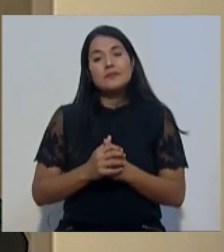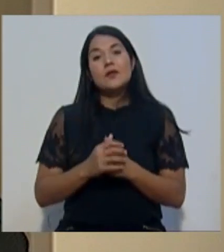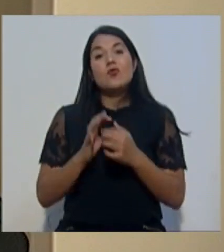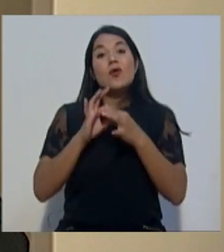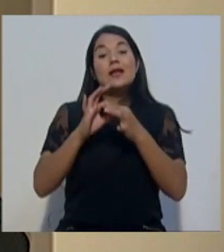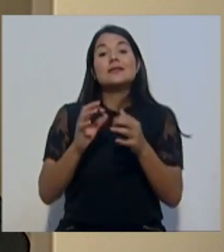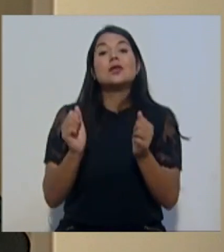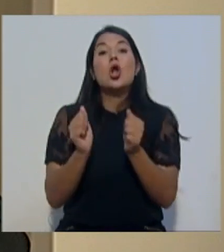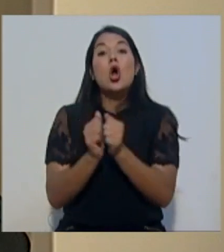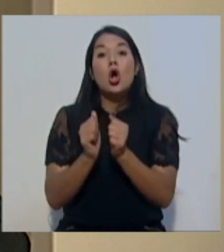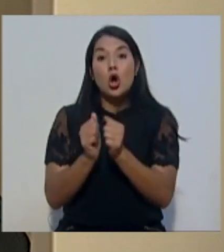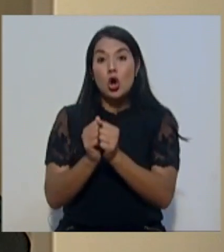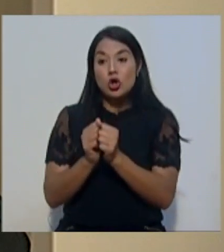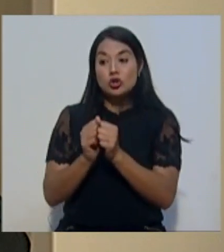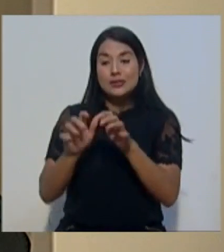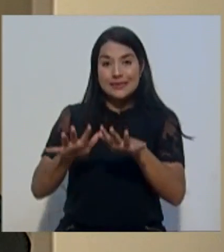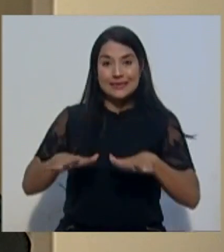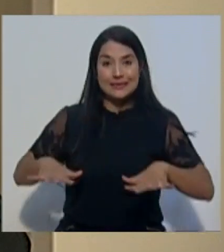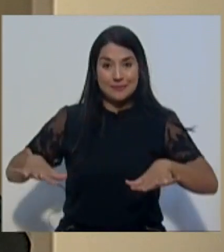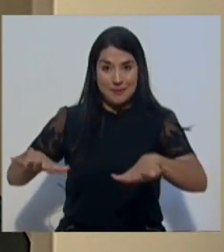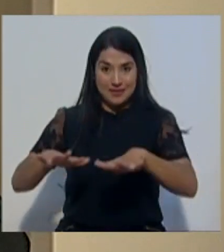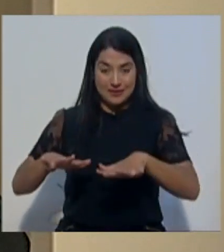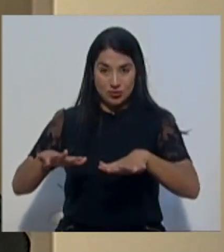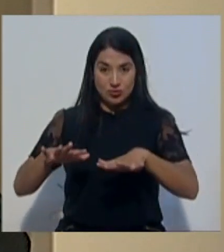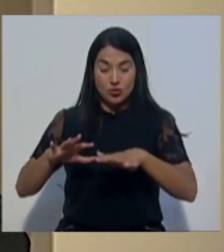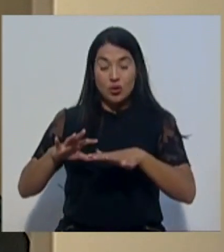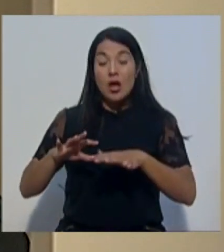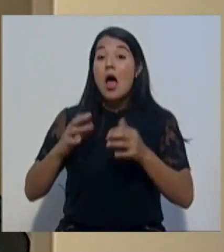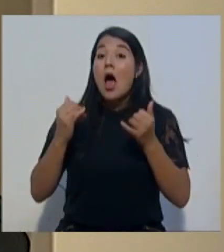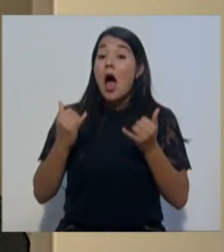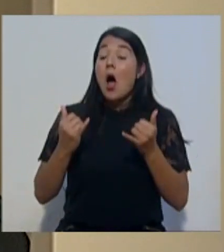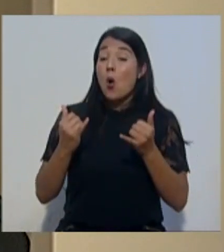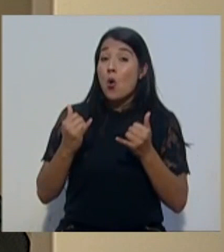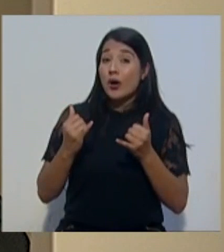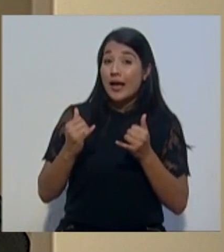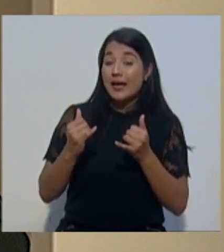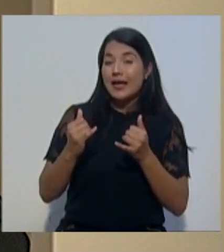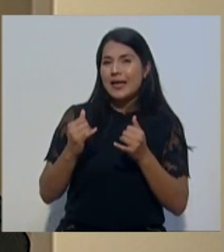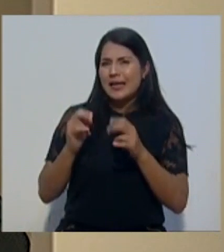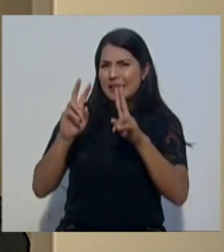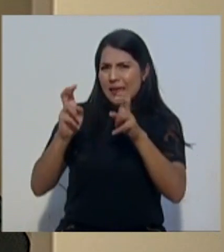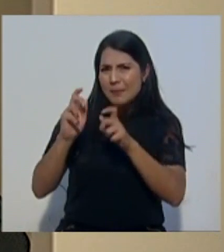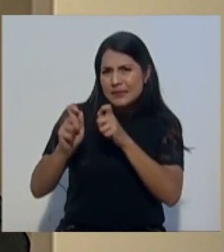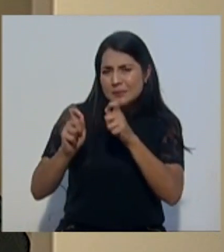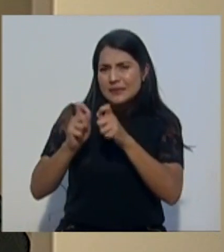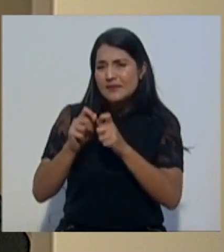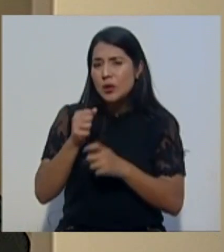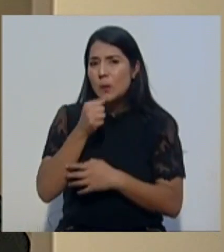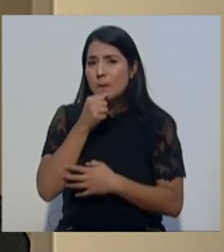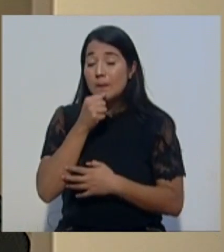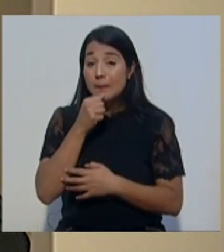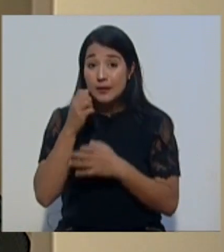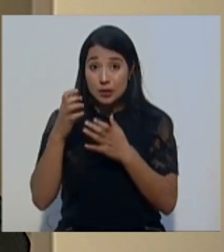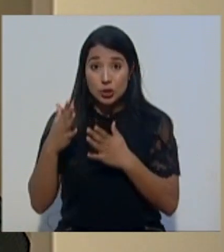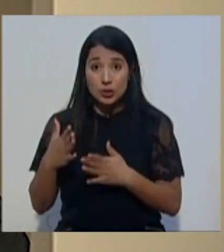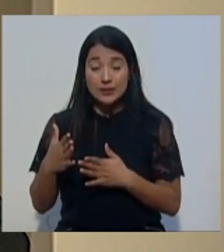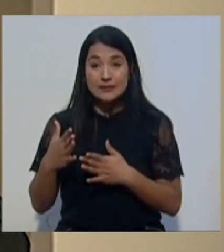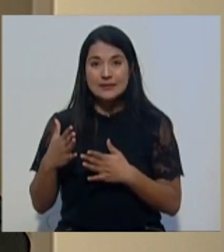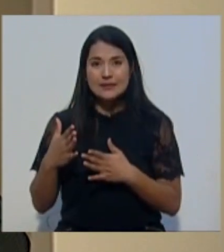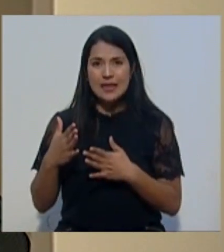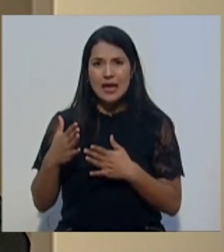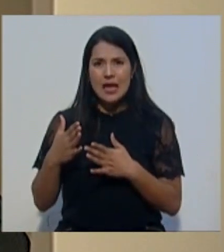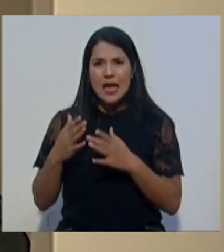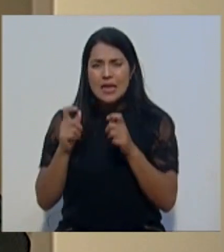espacio o nicho laboral para el tema de las excepciones. En el caso particular de la prensa, en el